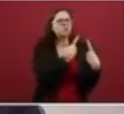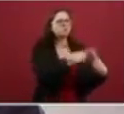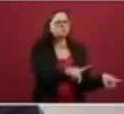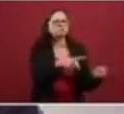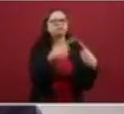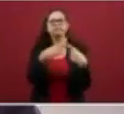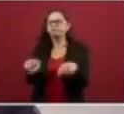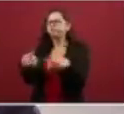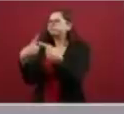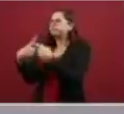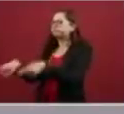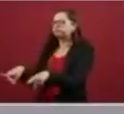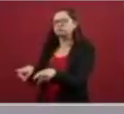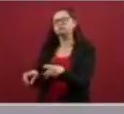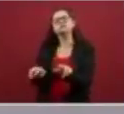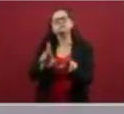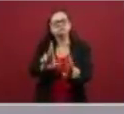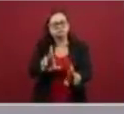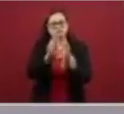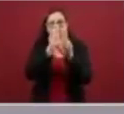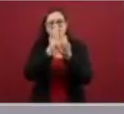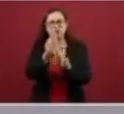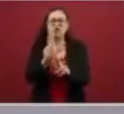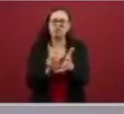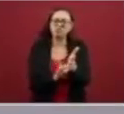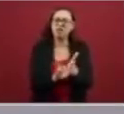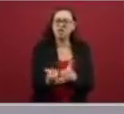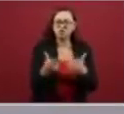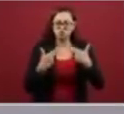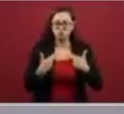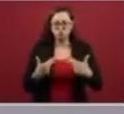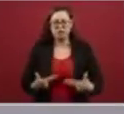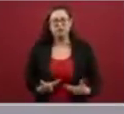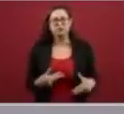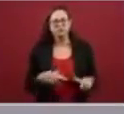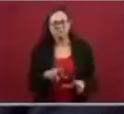del respeto a los derechos humanos.